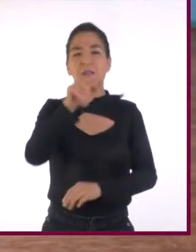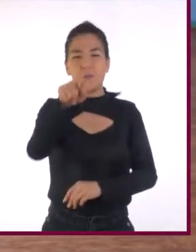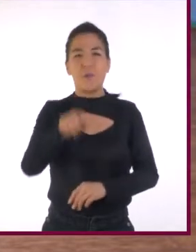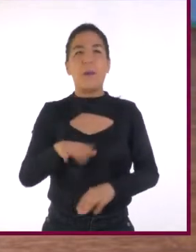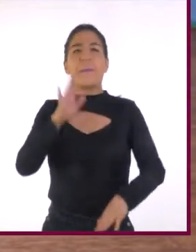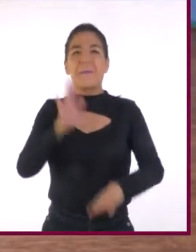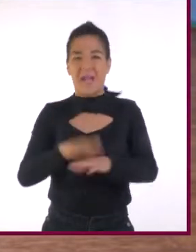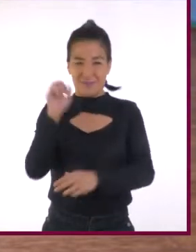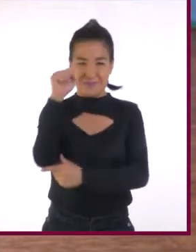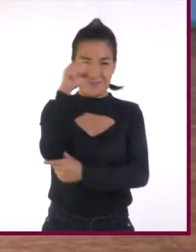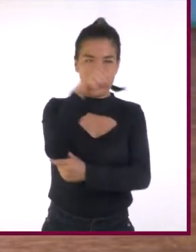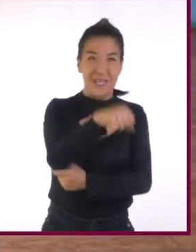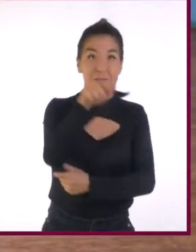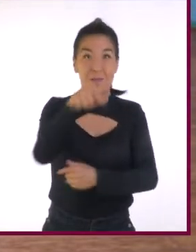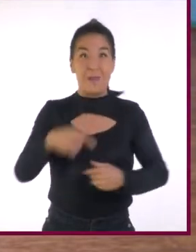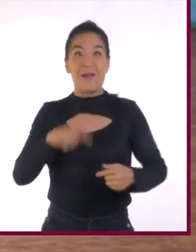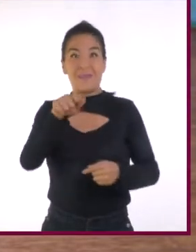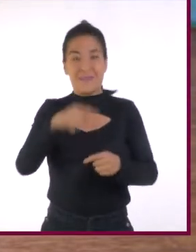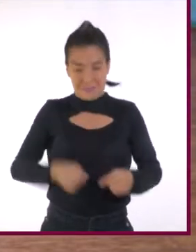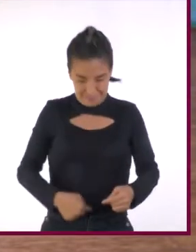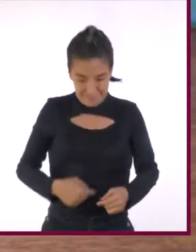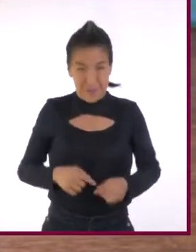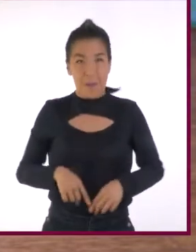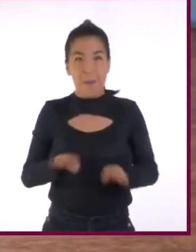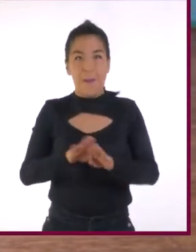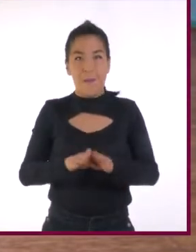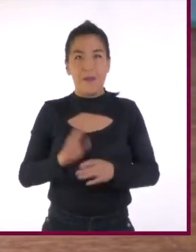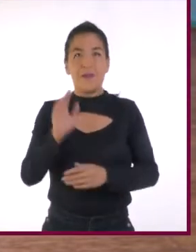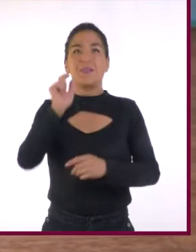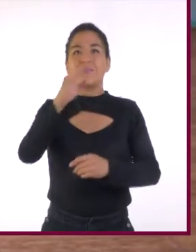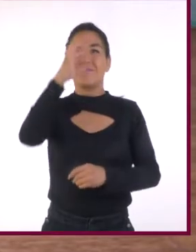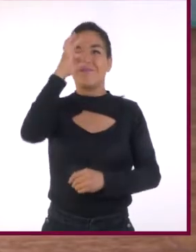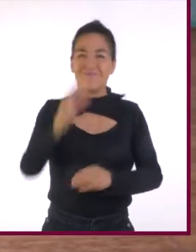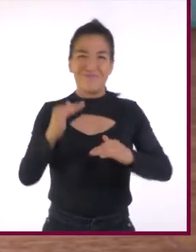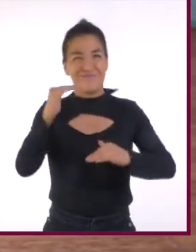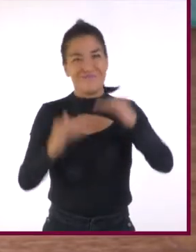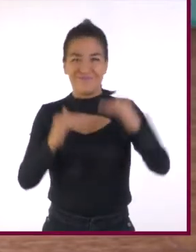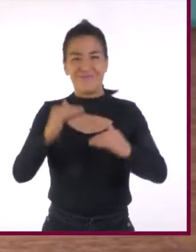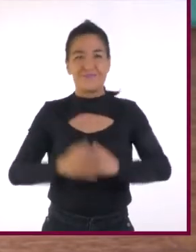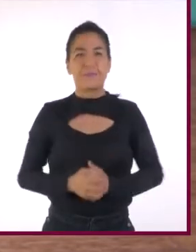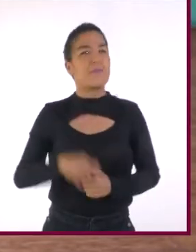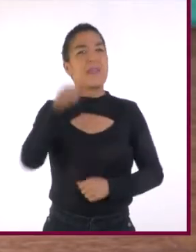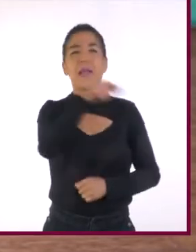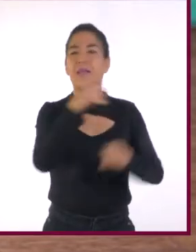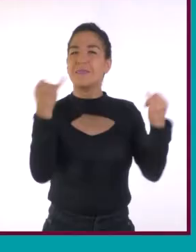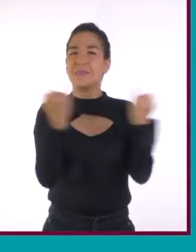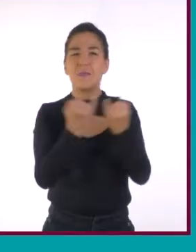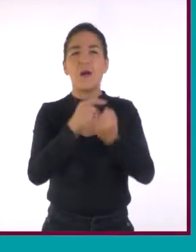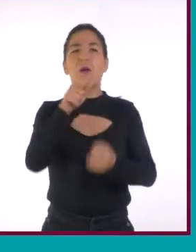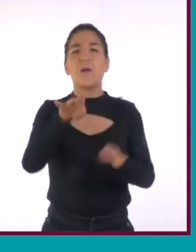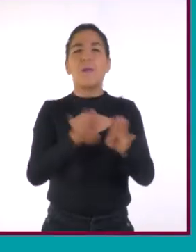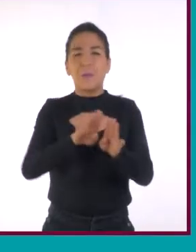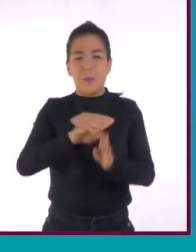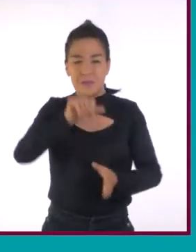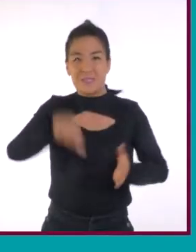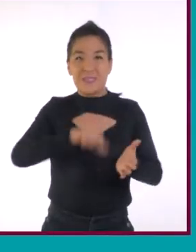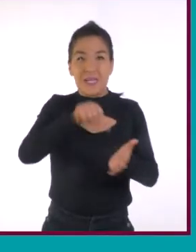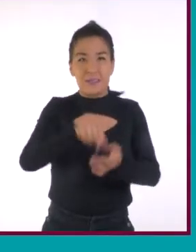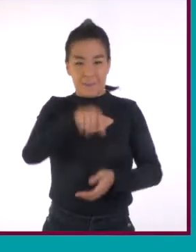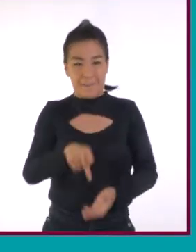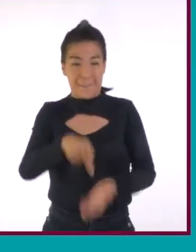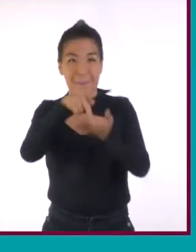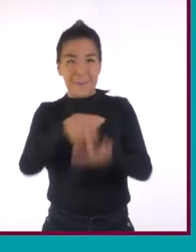Sin embargo, cuando te inclinas hacia adelante, tu ombligo deja de estar sobre la línea vertical y pierdes el equilibrio. Esto sucede porque